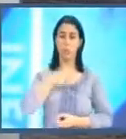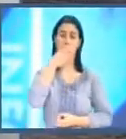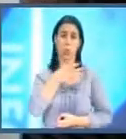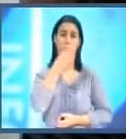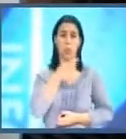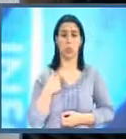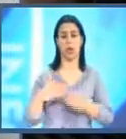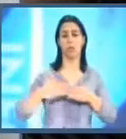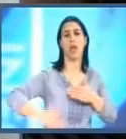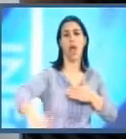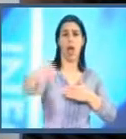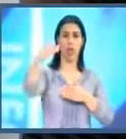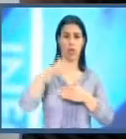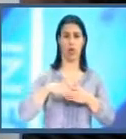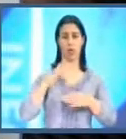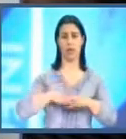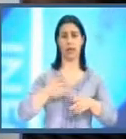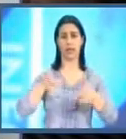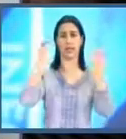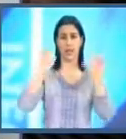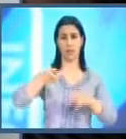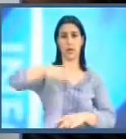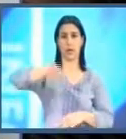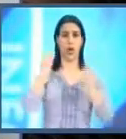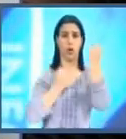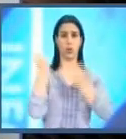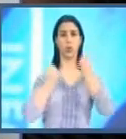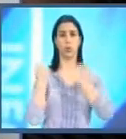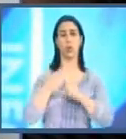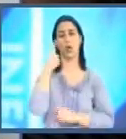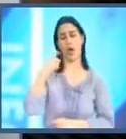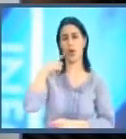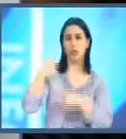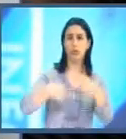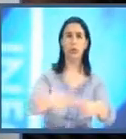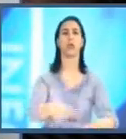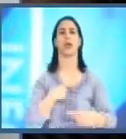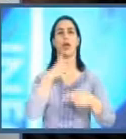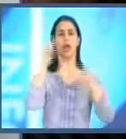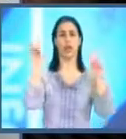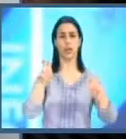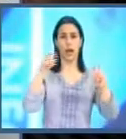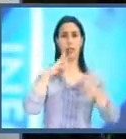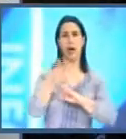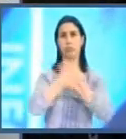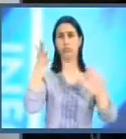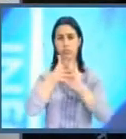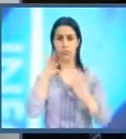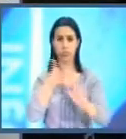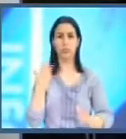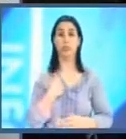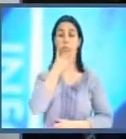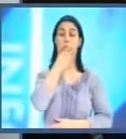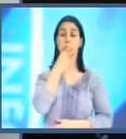Me parece correcto que se le dé un plazo a los conductores para que se habitúen a las nuevas variantes de tráfico. Hombre, me